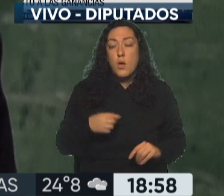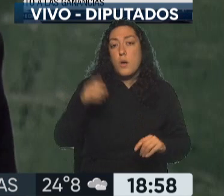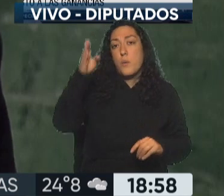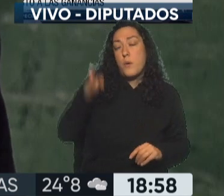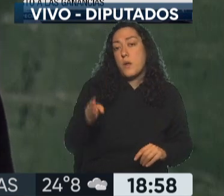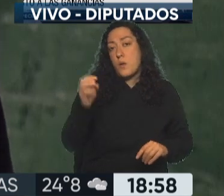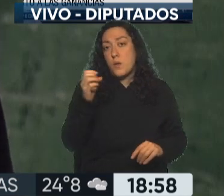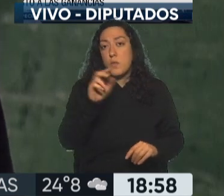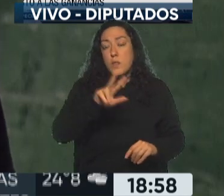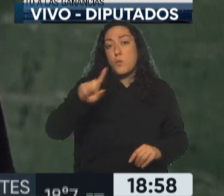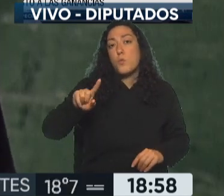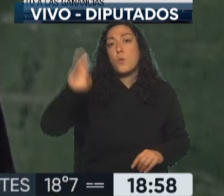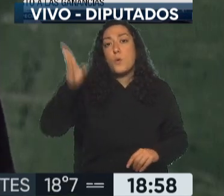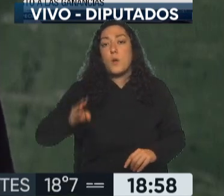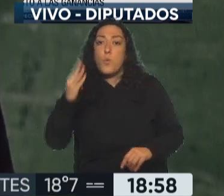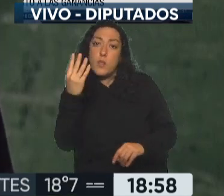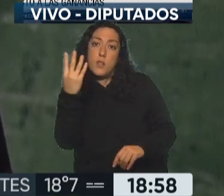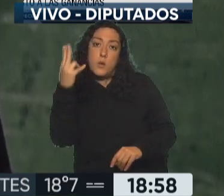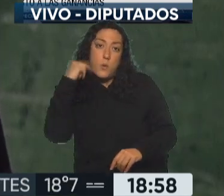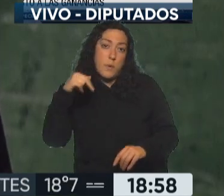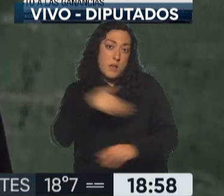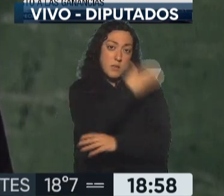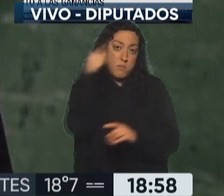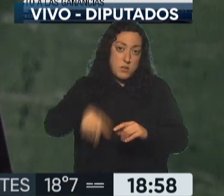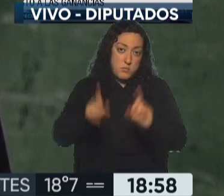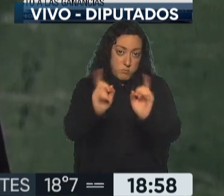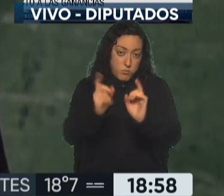31/49 de esta Asamblea. Así también